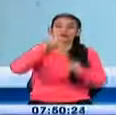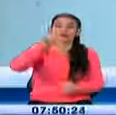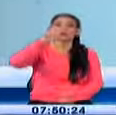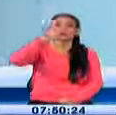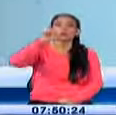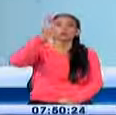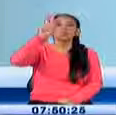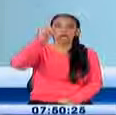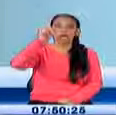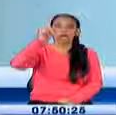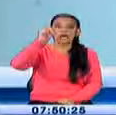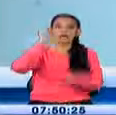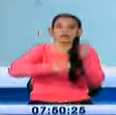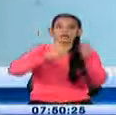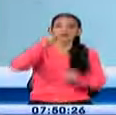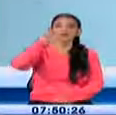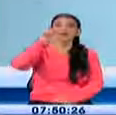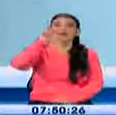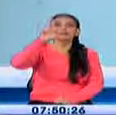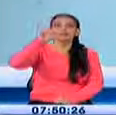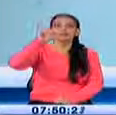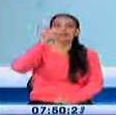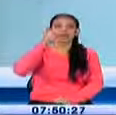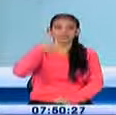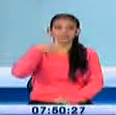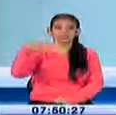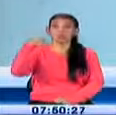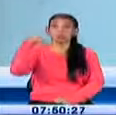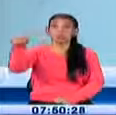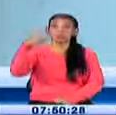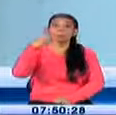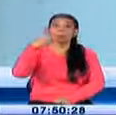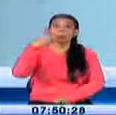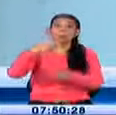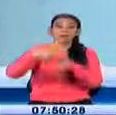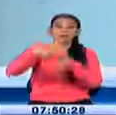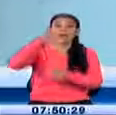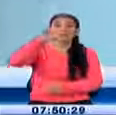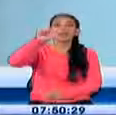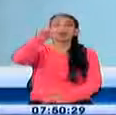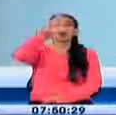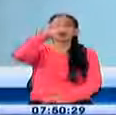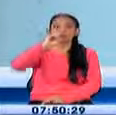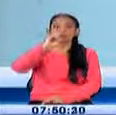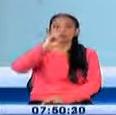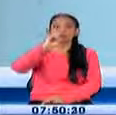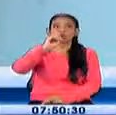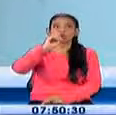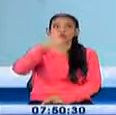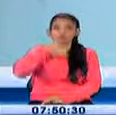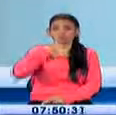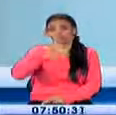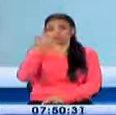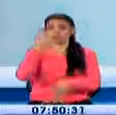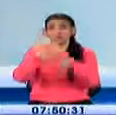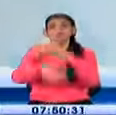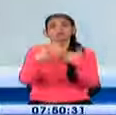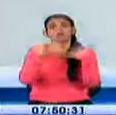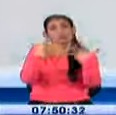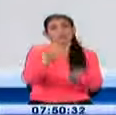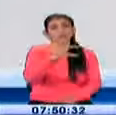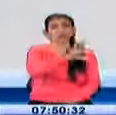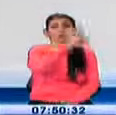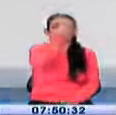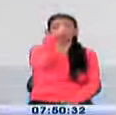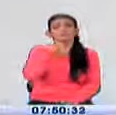Narváez, soy la otra hija de Lauro Elías Durán Merlo. Y sí me gustaría saber de ti,